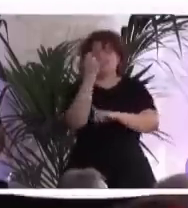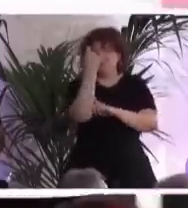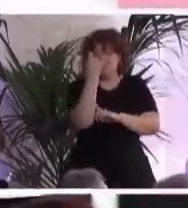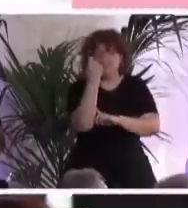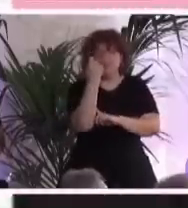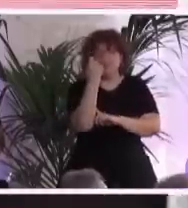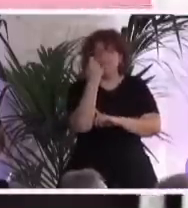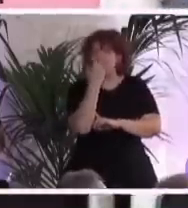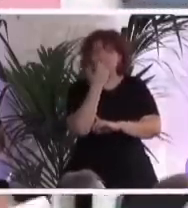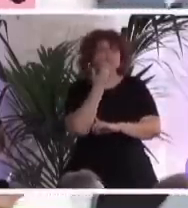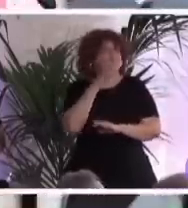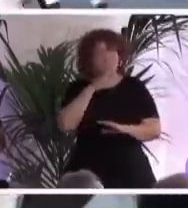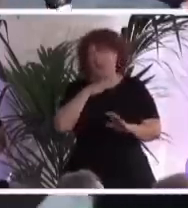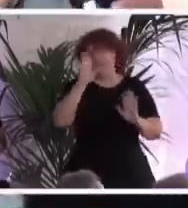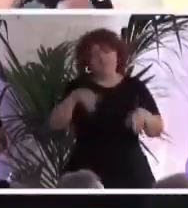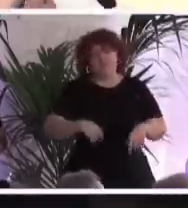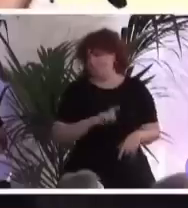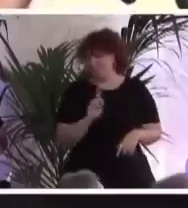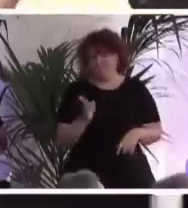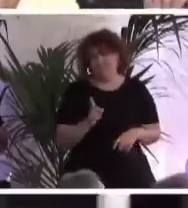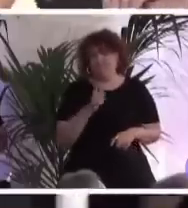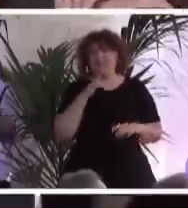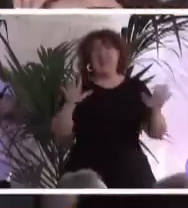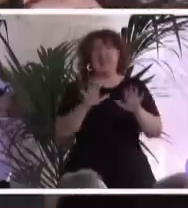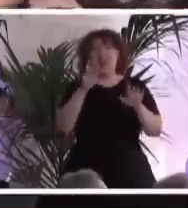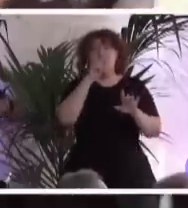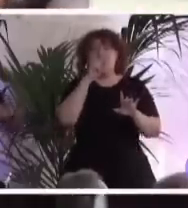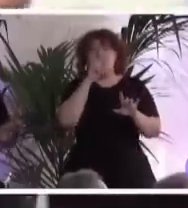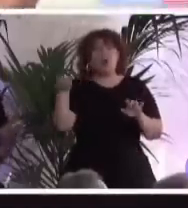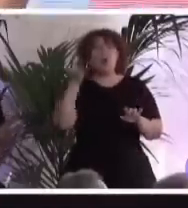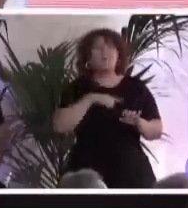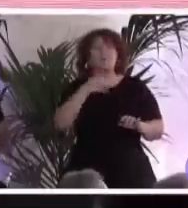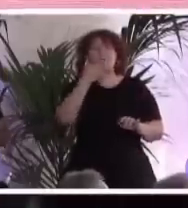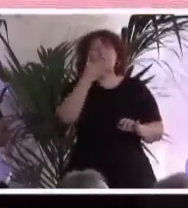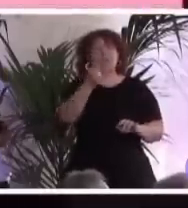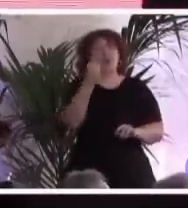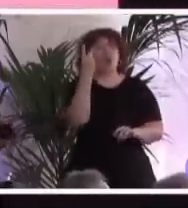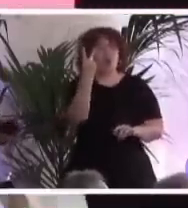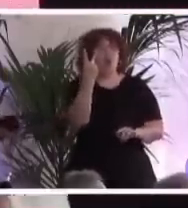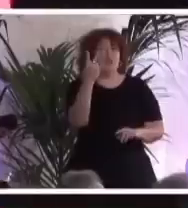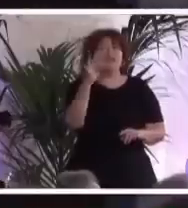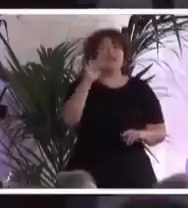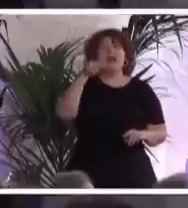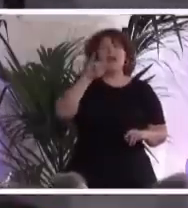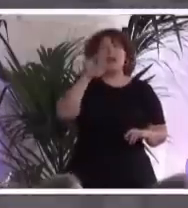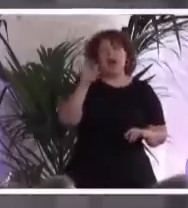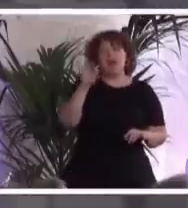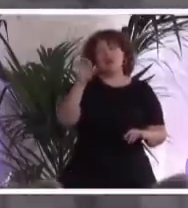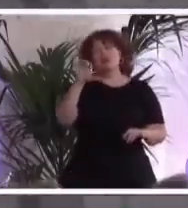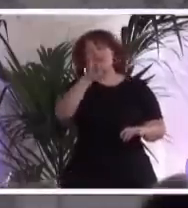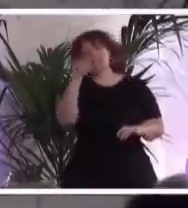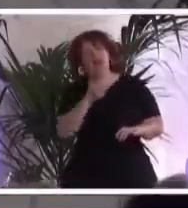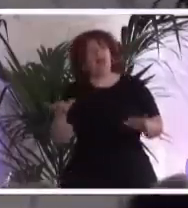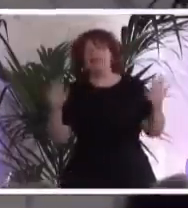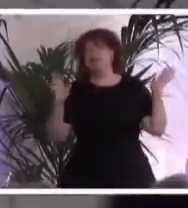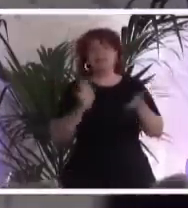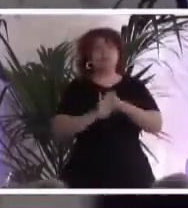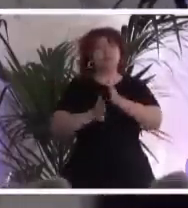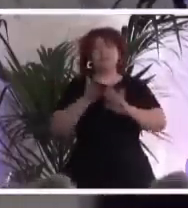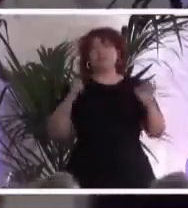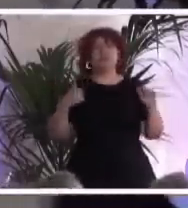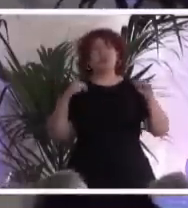el día en el que se tiene que constituir la asamblea de Madrid hay dos diputados del psoe Tamayo y sáez que se ausentan será